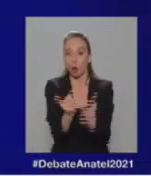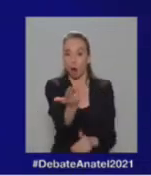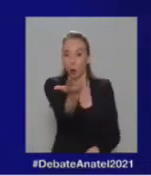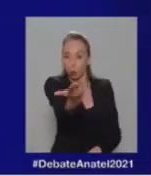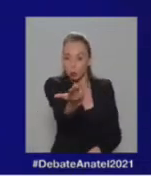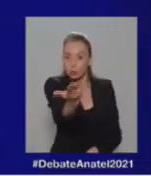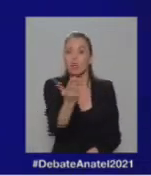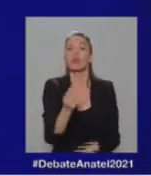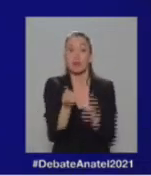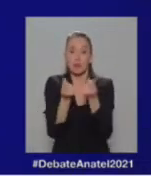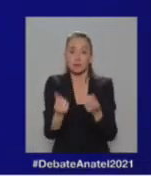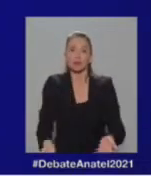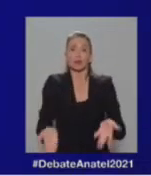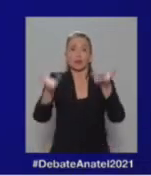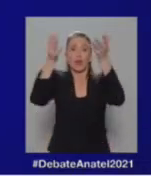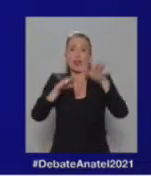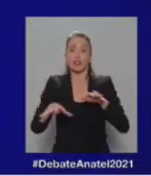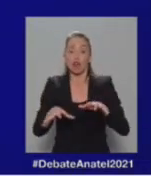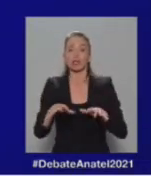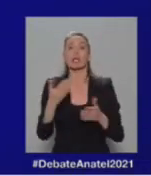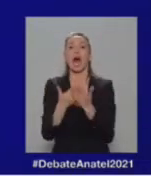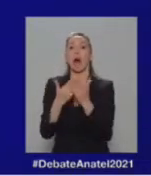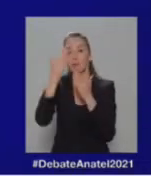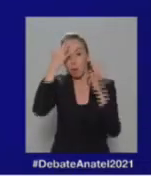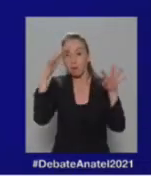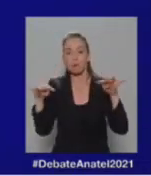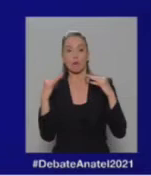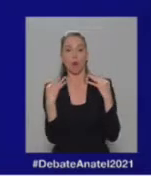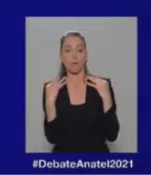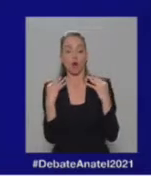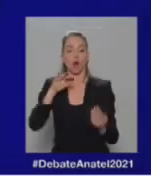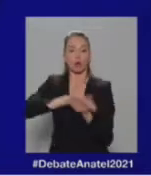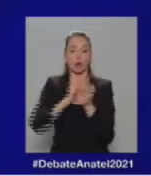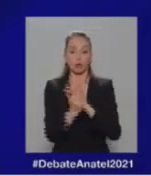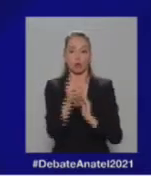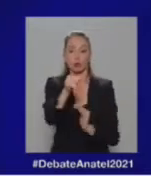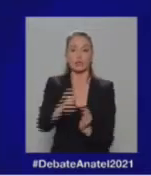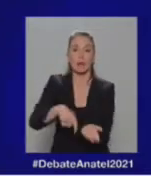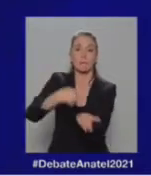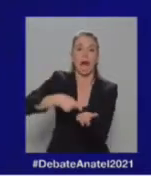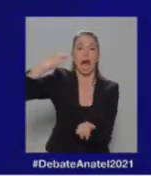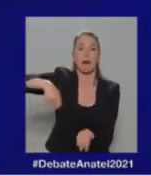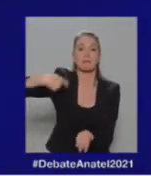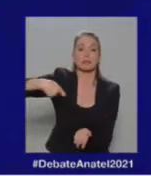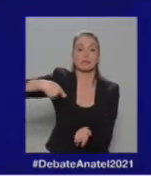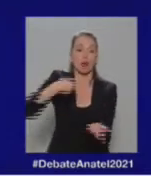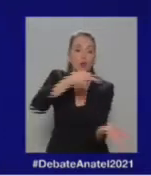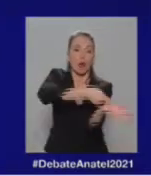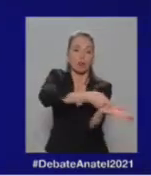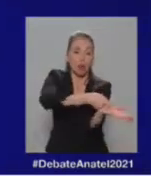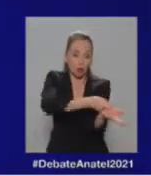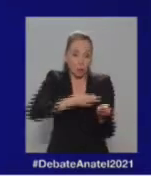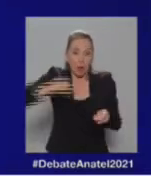en la democracia, pero si el Congreso aprueba una ley y yo no tengo la mayoría, claramente eso va a ser ley. Acerca de las